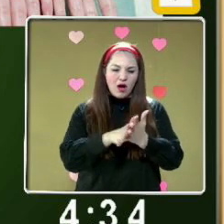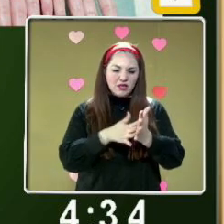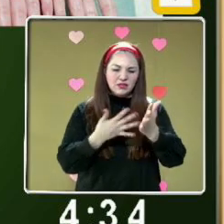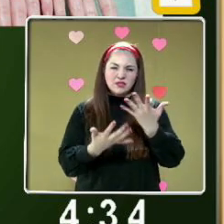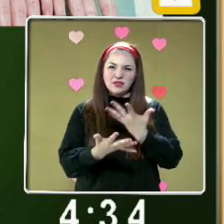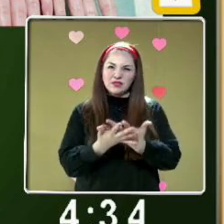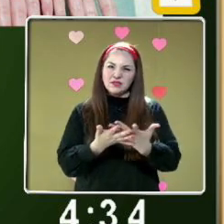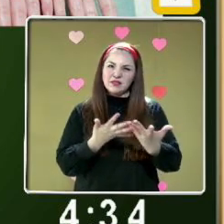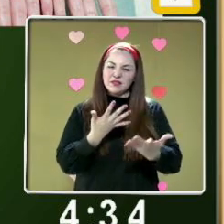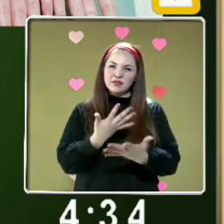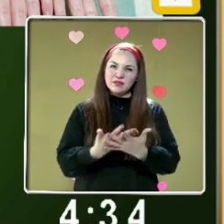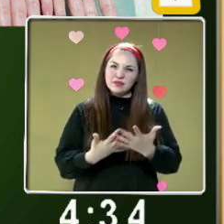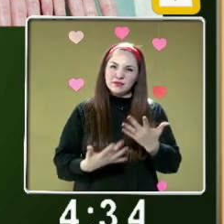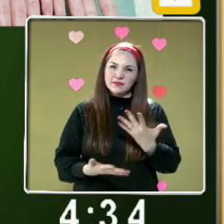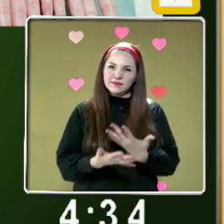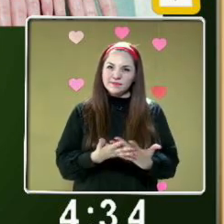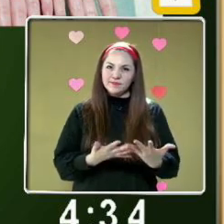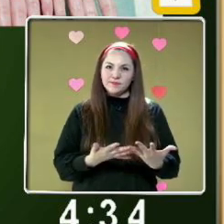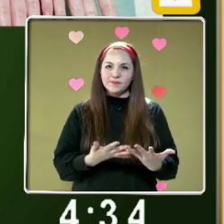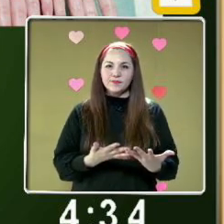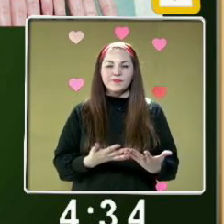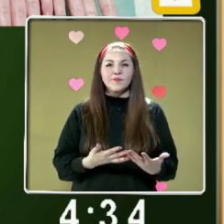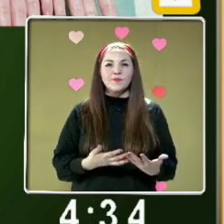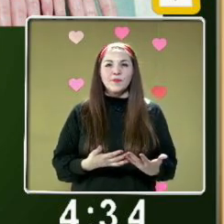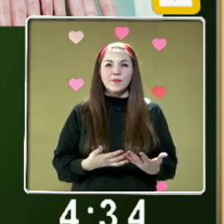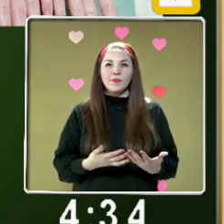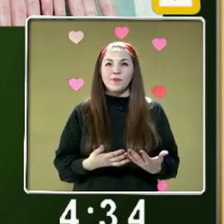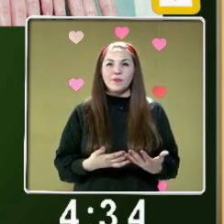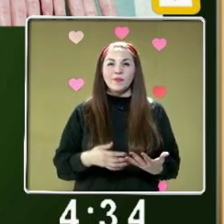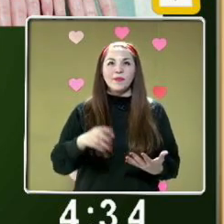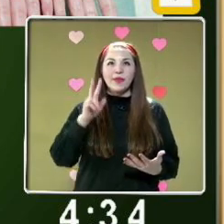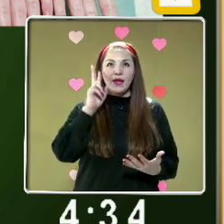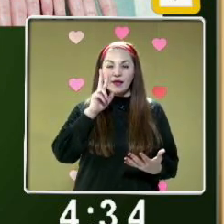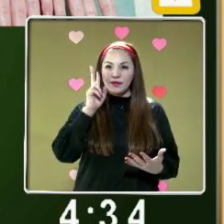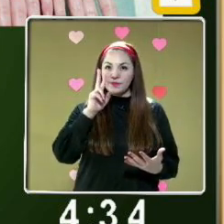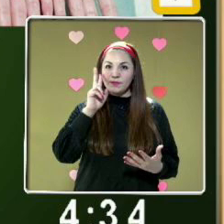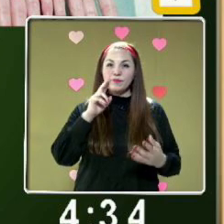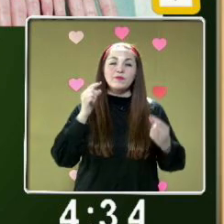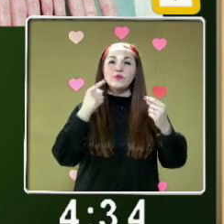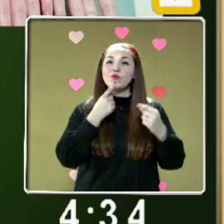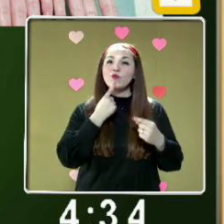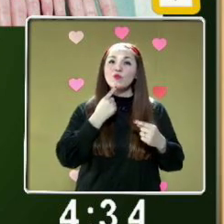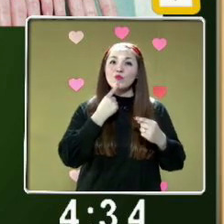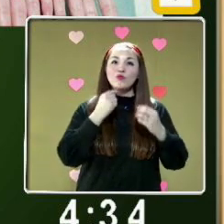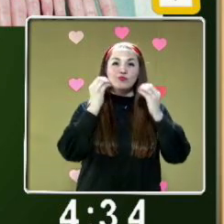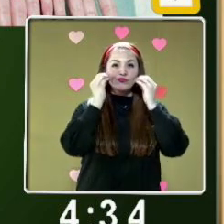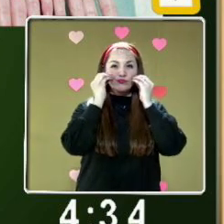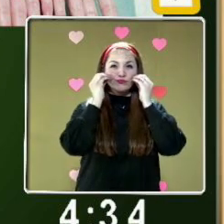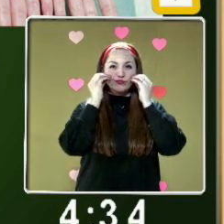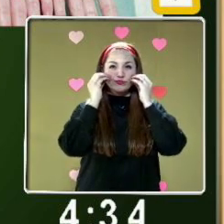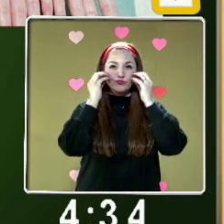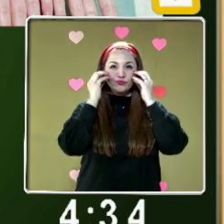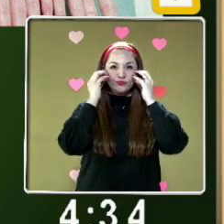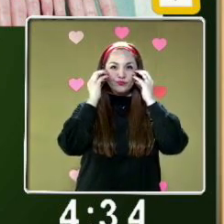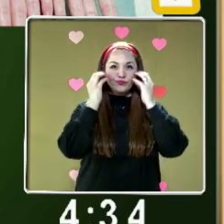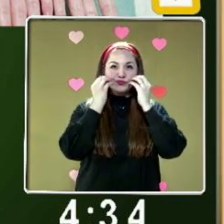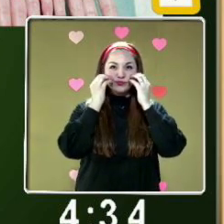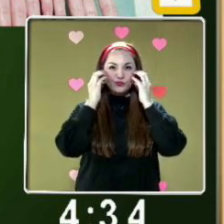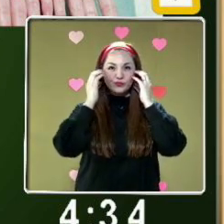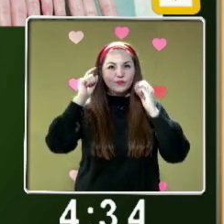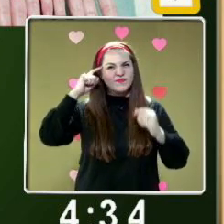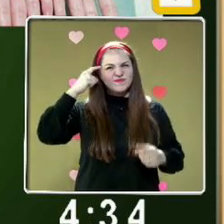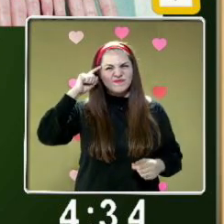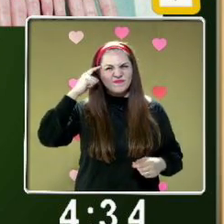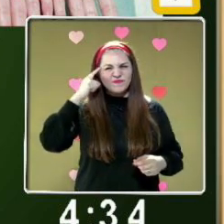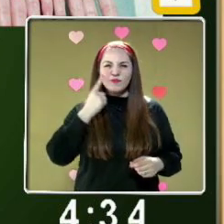algo similar, es. ¿Verdad? O, ¿ha visto usted, maestra, a veces cuando las personas se enojan que se les ponen como los cachetitos rojitos? Ay, a mí me pasa eso, cuando me enojo me empiezo a